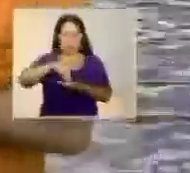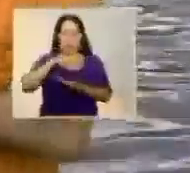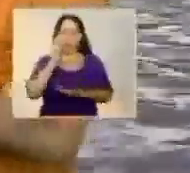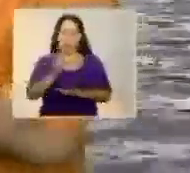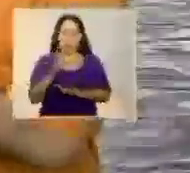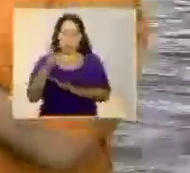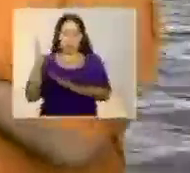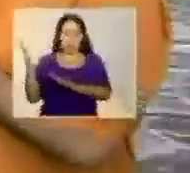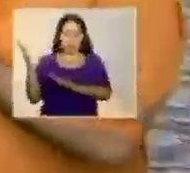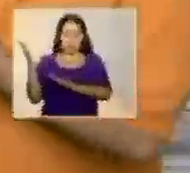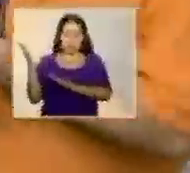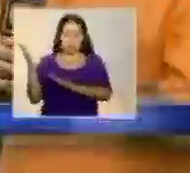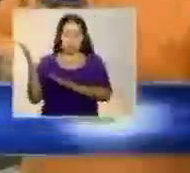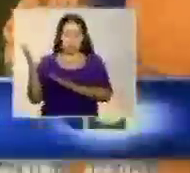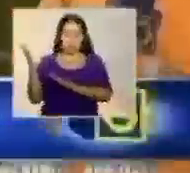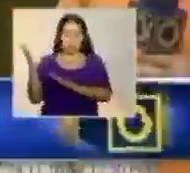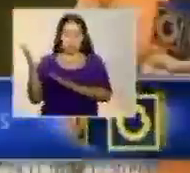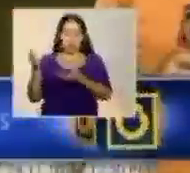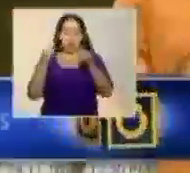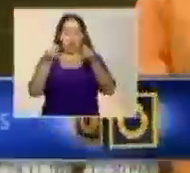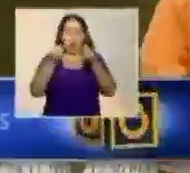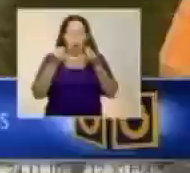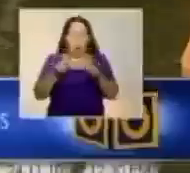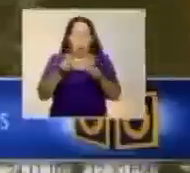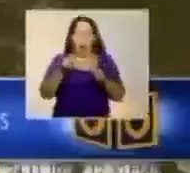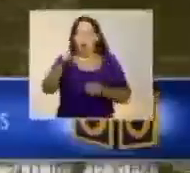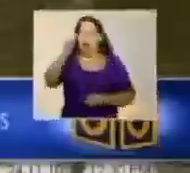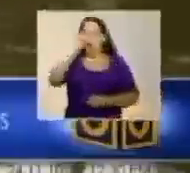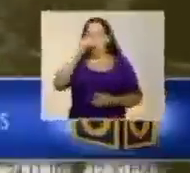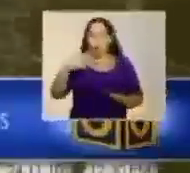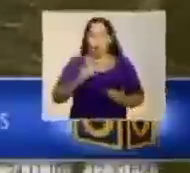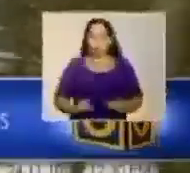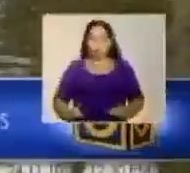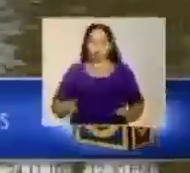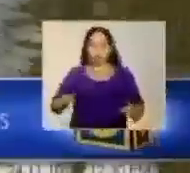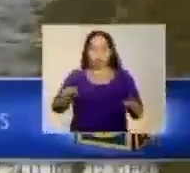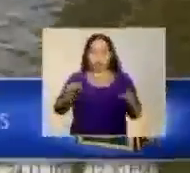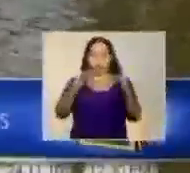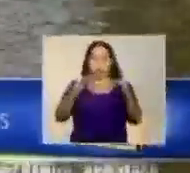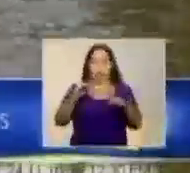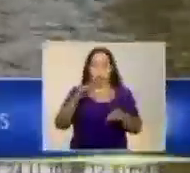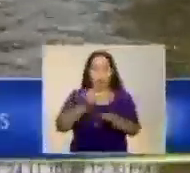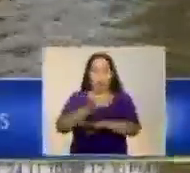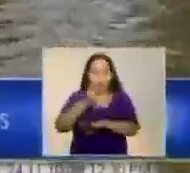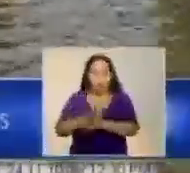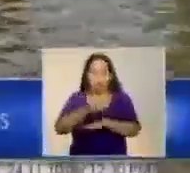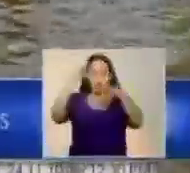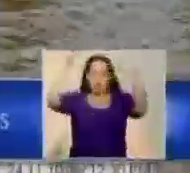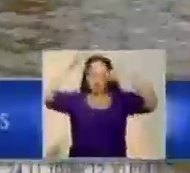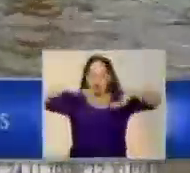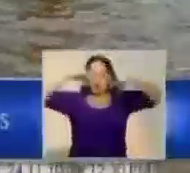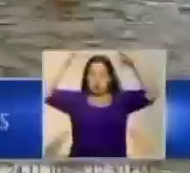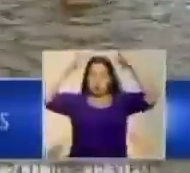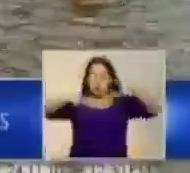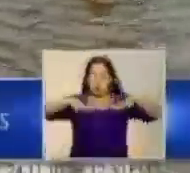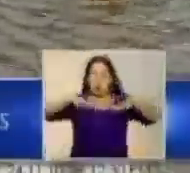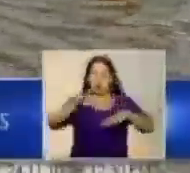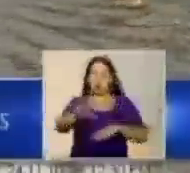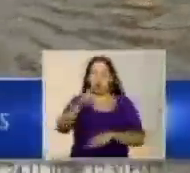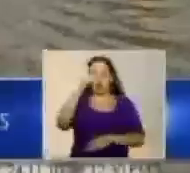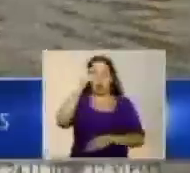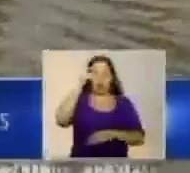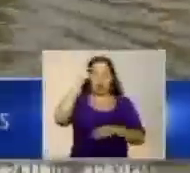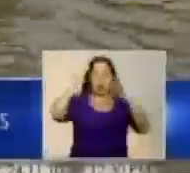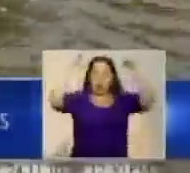ustedes el nivel de las aguas que han subido por las lluvias aquí desde hace tres días en